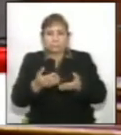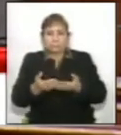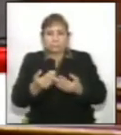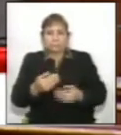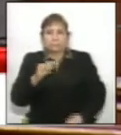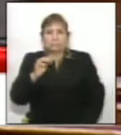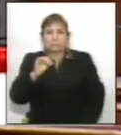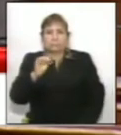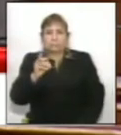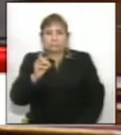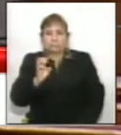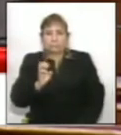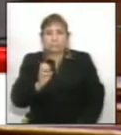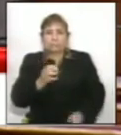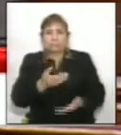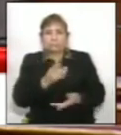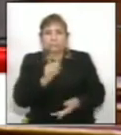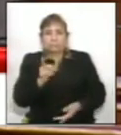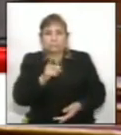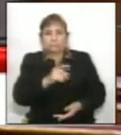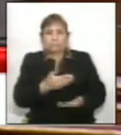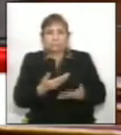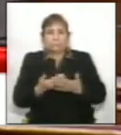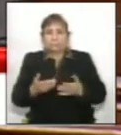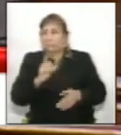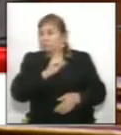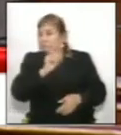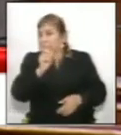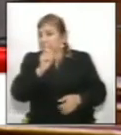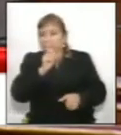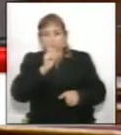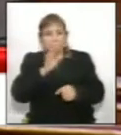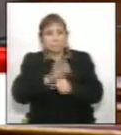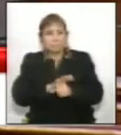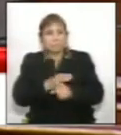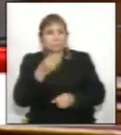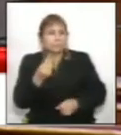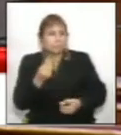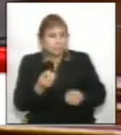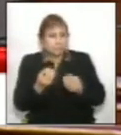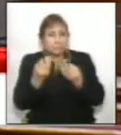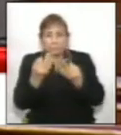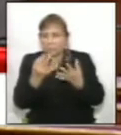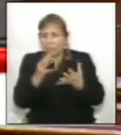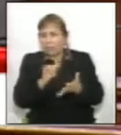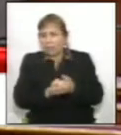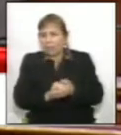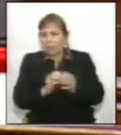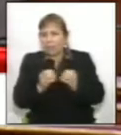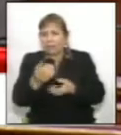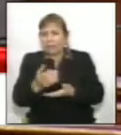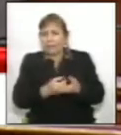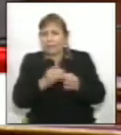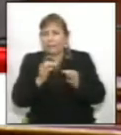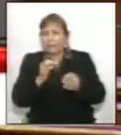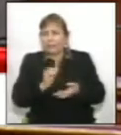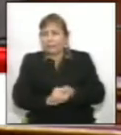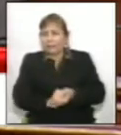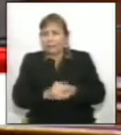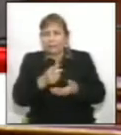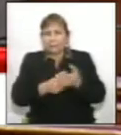y a usted, señor Premier, pues no se cumplió. ¿Sabe cuántos usuarios de pensión 65 han recibido